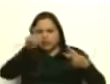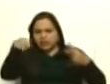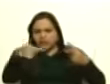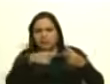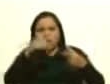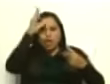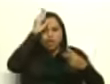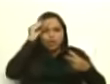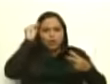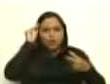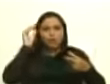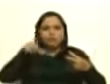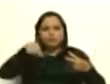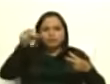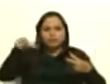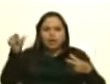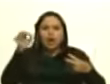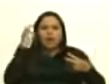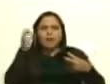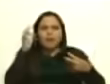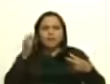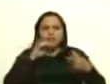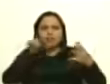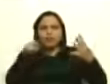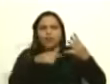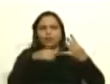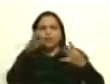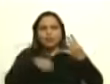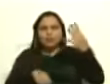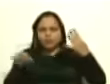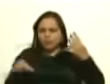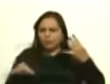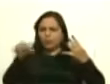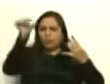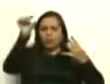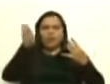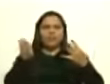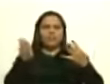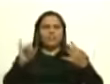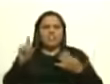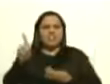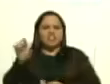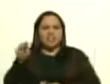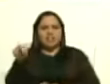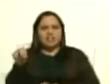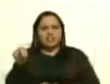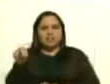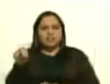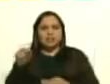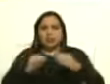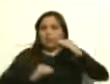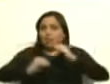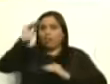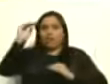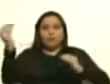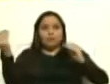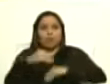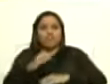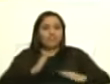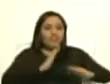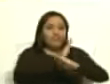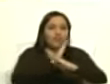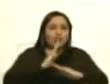las barras en amarillo, y el periodo Biden, que se resalta tremendamente por todo lo que ha sido el